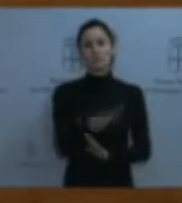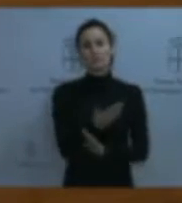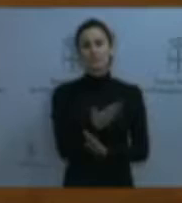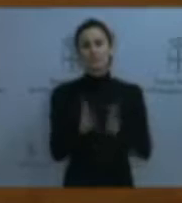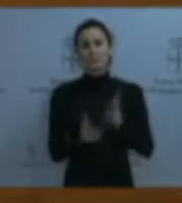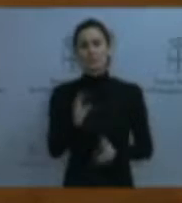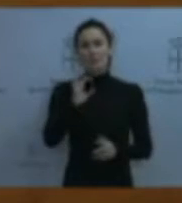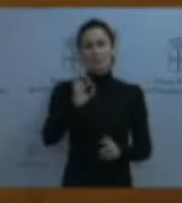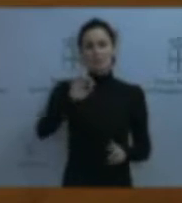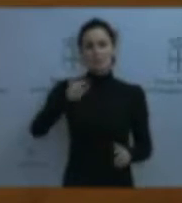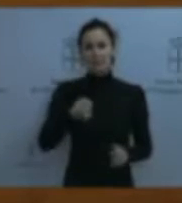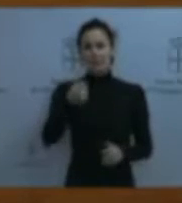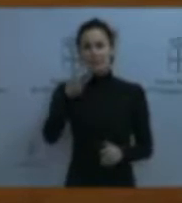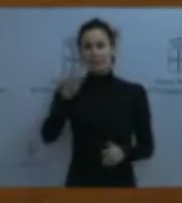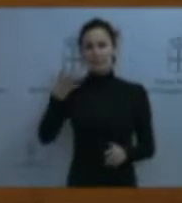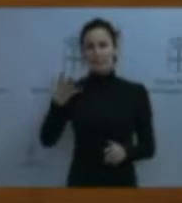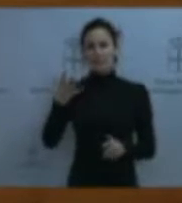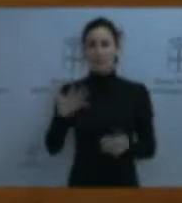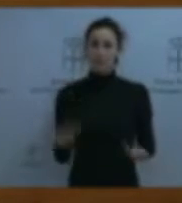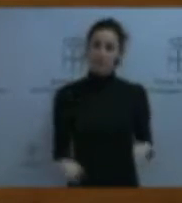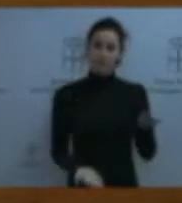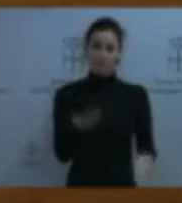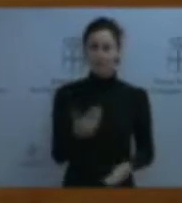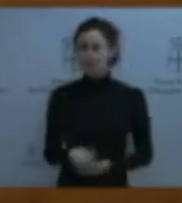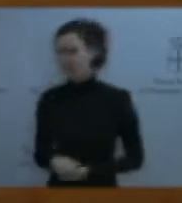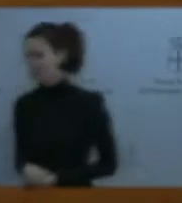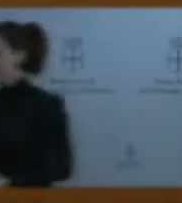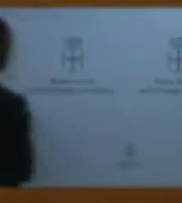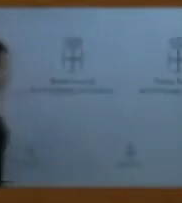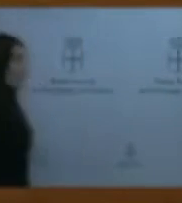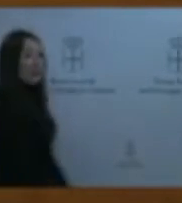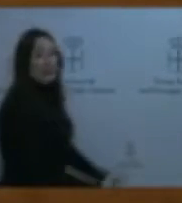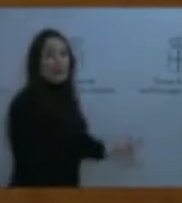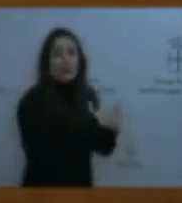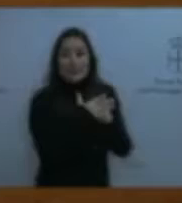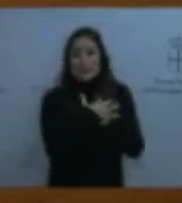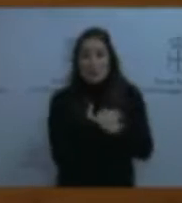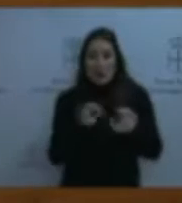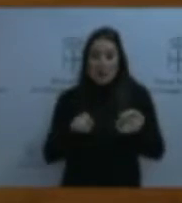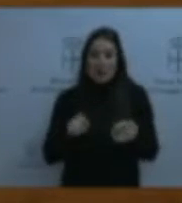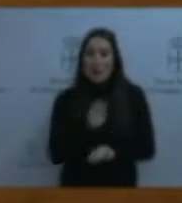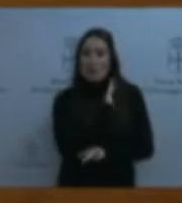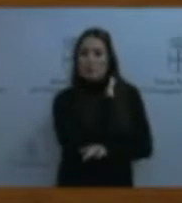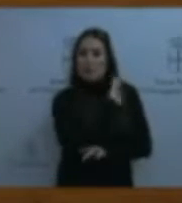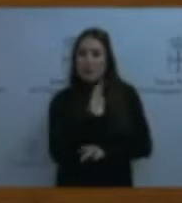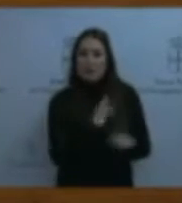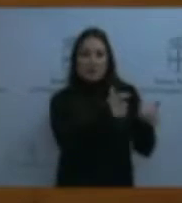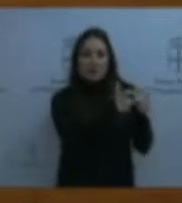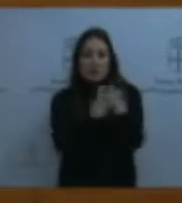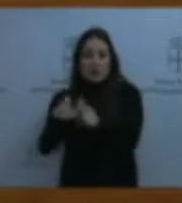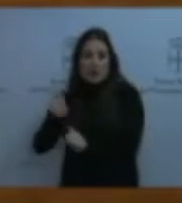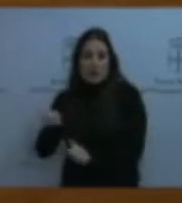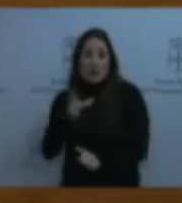en 0,35. Esta situación afecta a todos los sectores, ya que la leche que